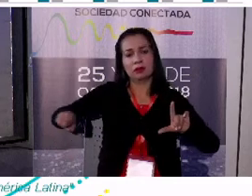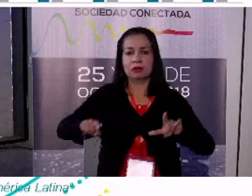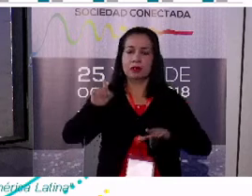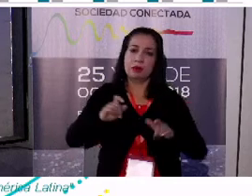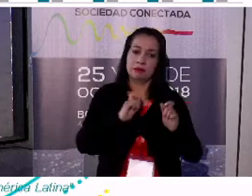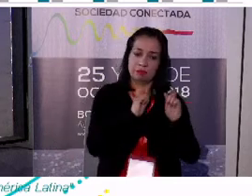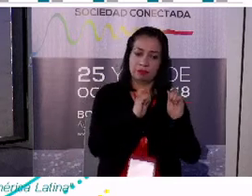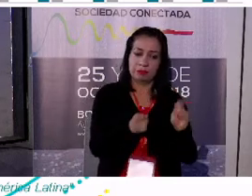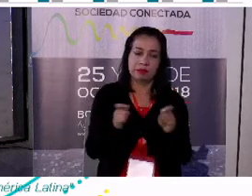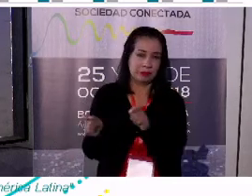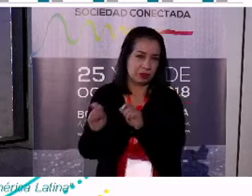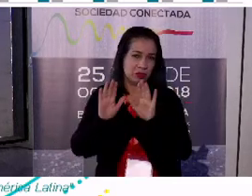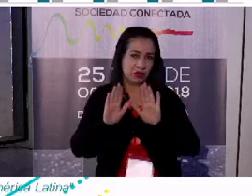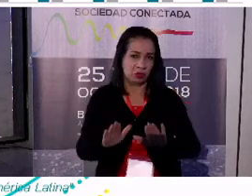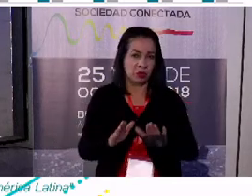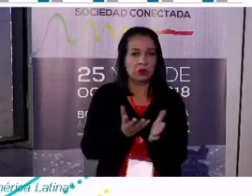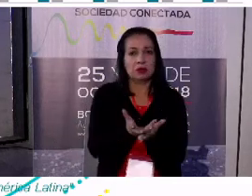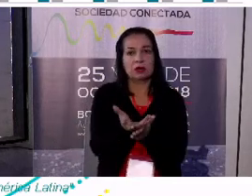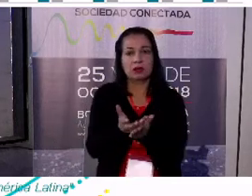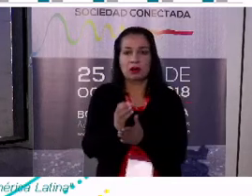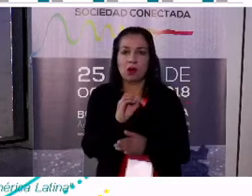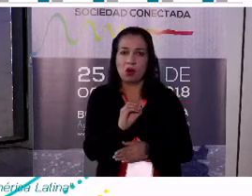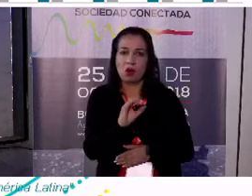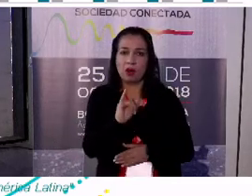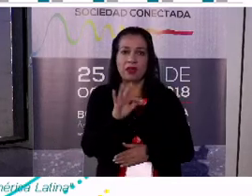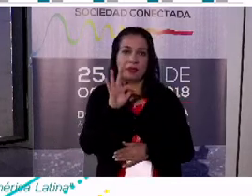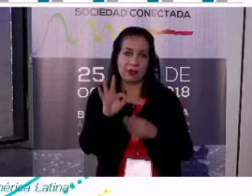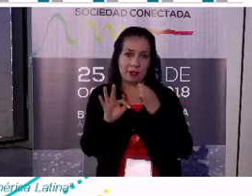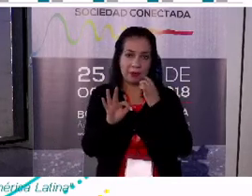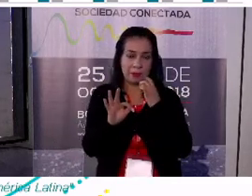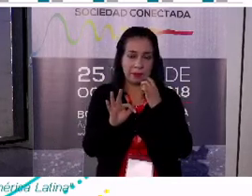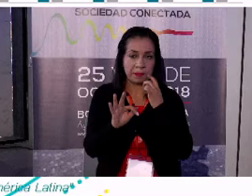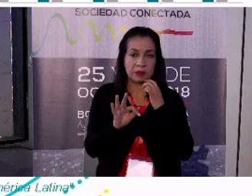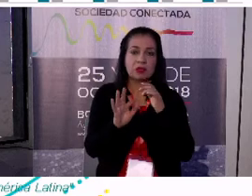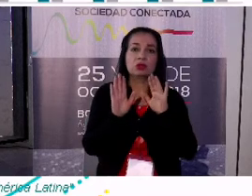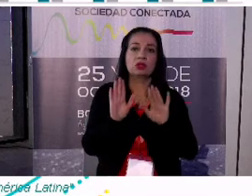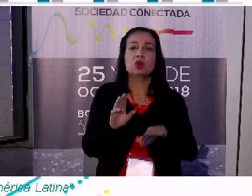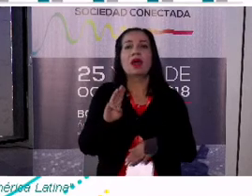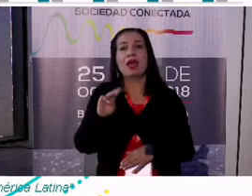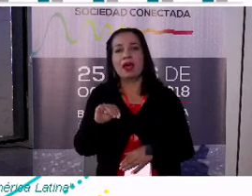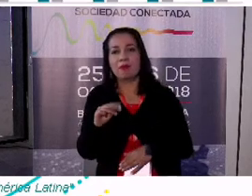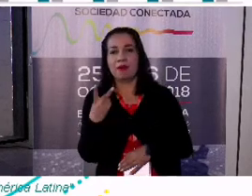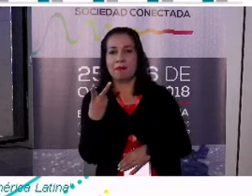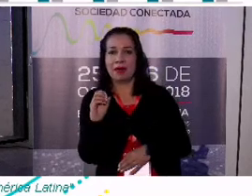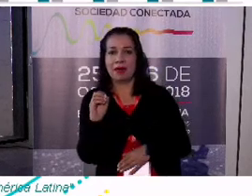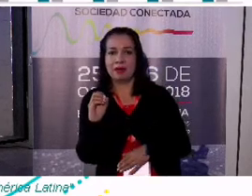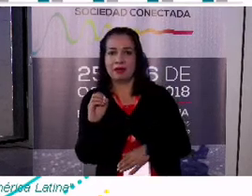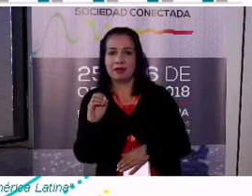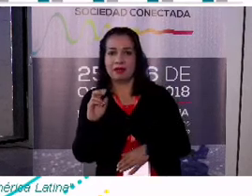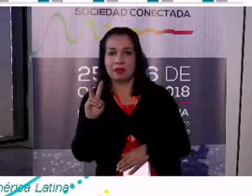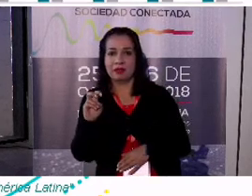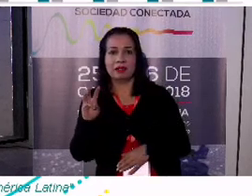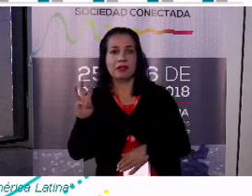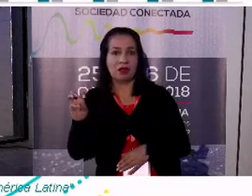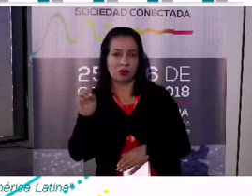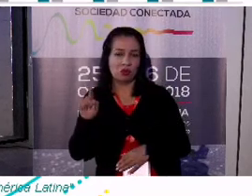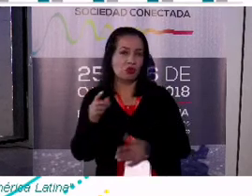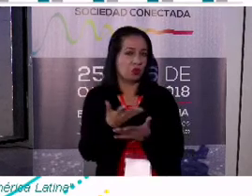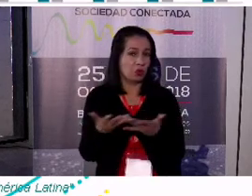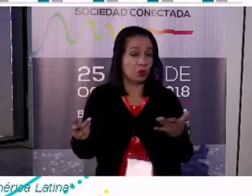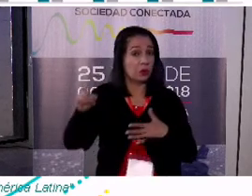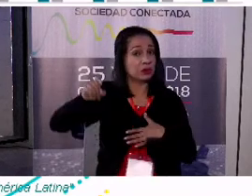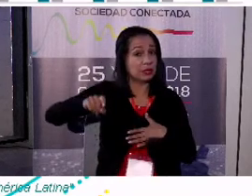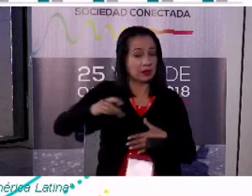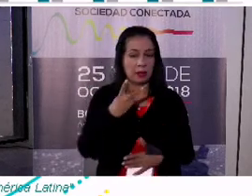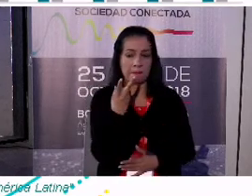recomendación de la de la uit la m 2078 que son las necesidades para el 2020 en el escenario